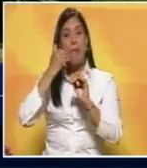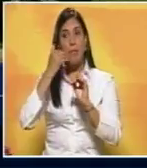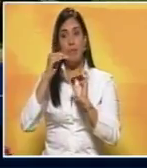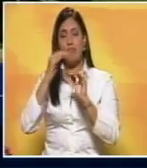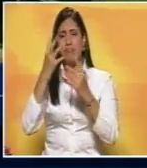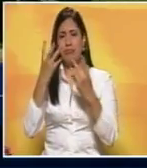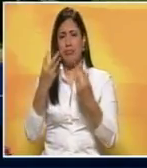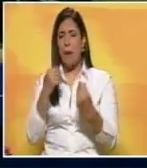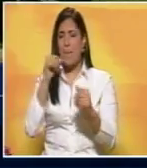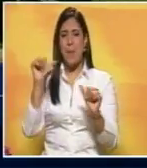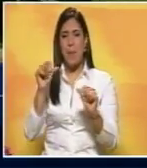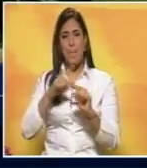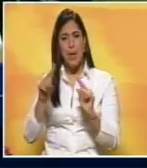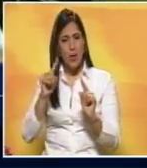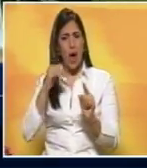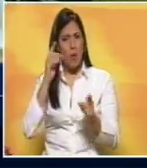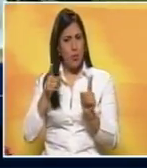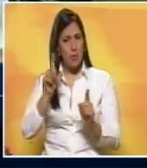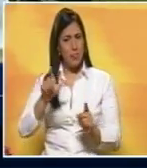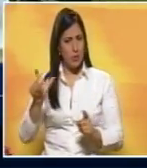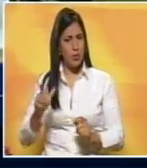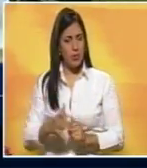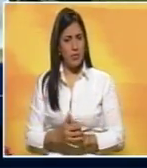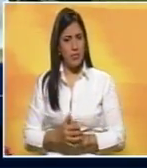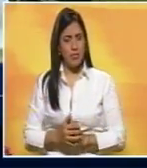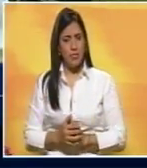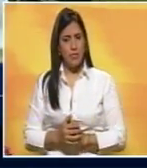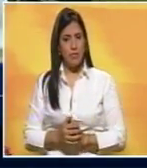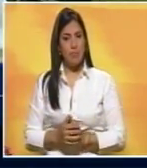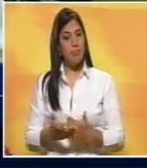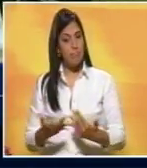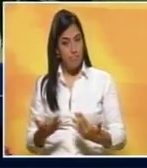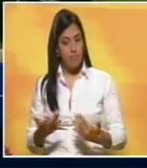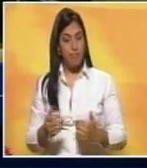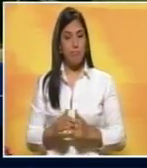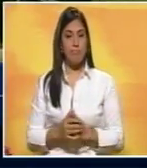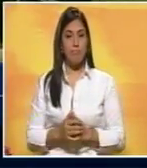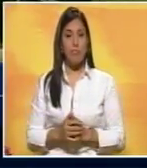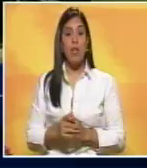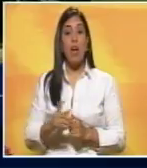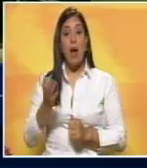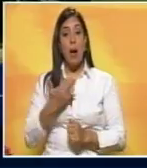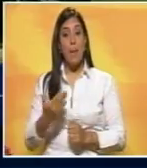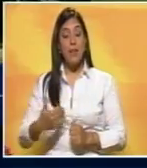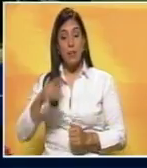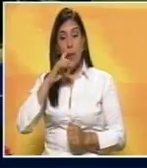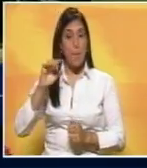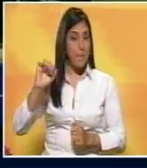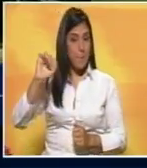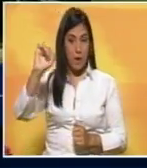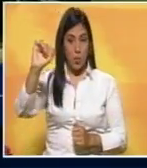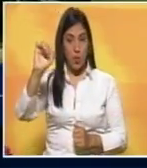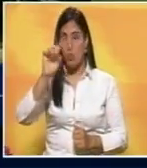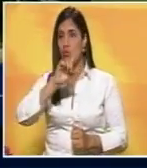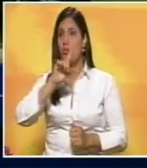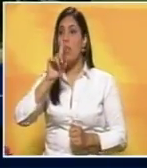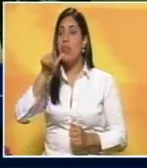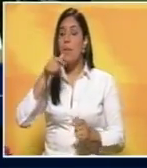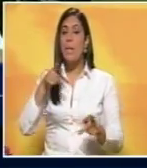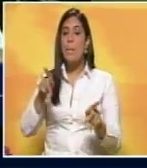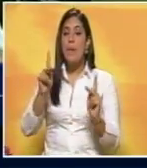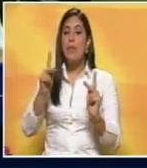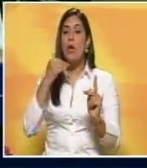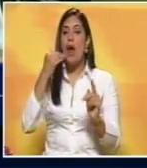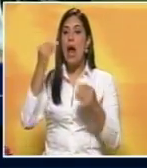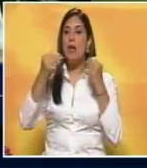muy precaria, muy escasa, pero que concurrieron algunas personas. Pues bien, el presidente Nicolás Maduro no solamente